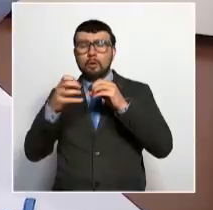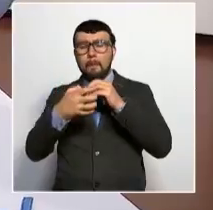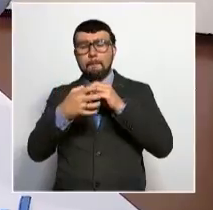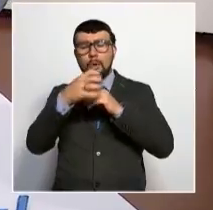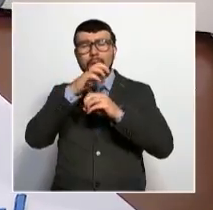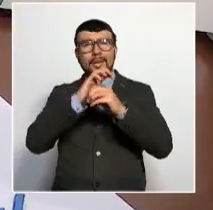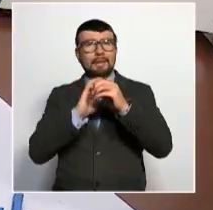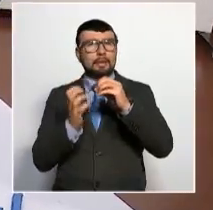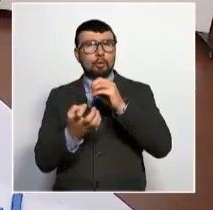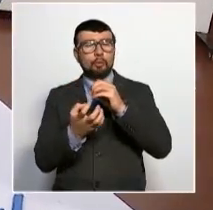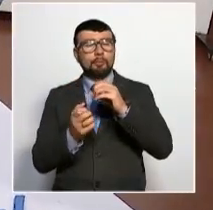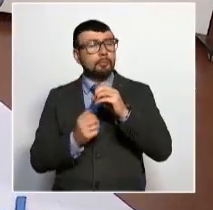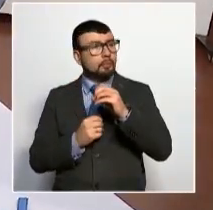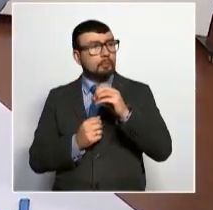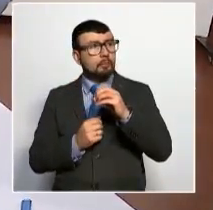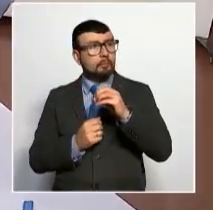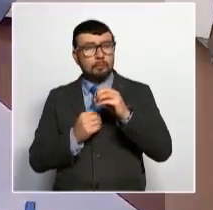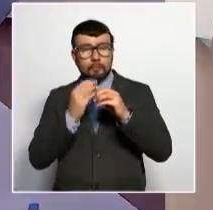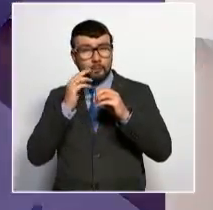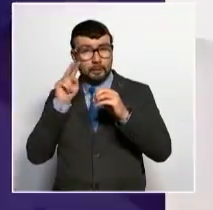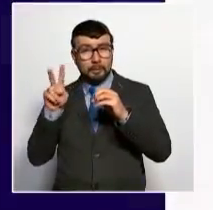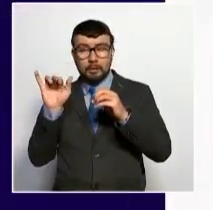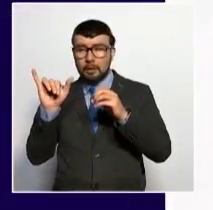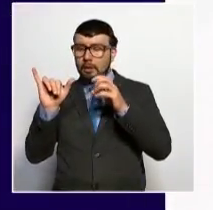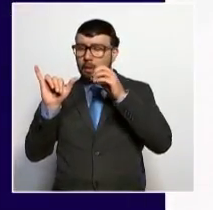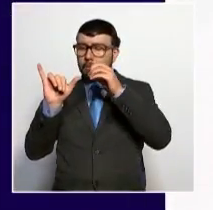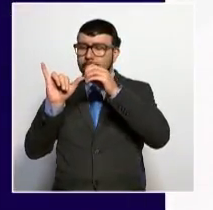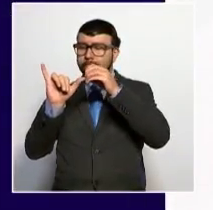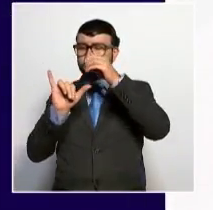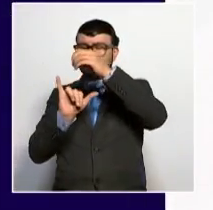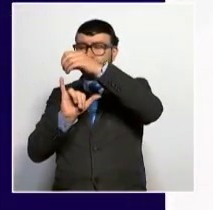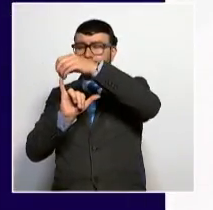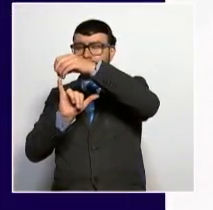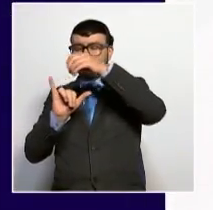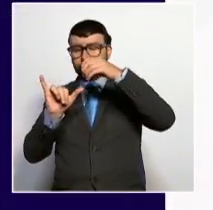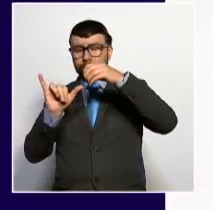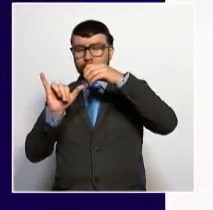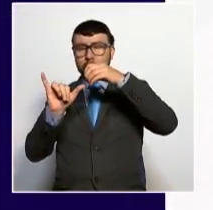tenemos esta imagen de los ovarios. Es muy